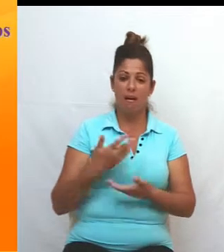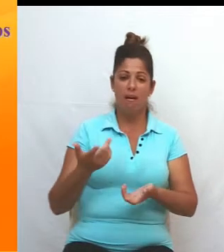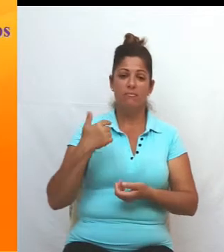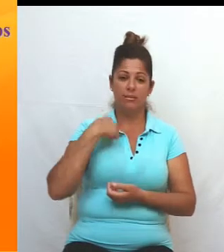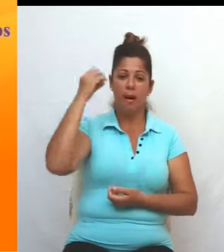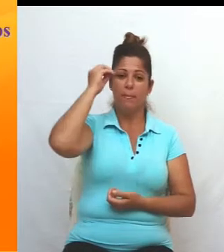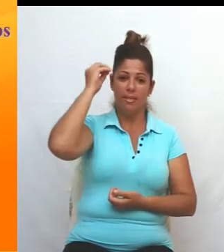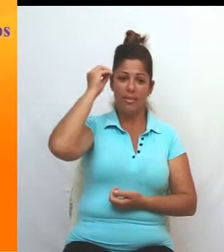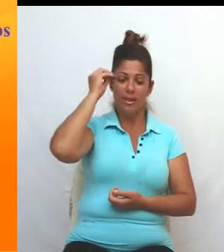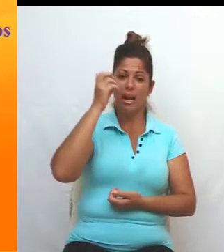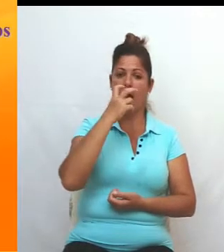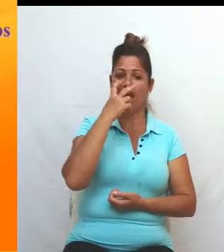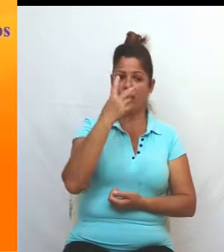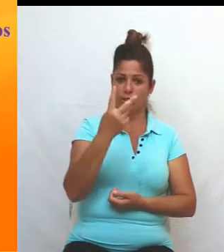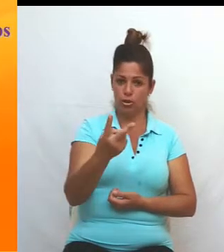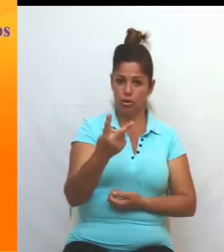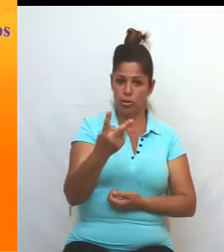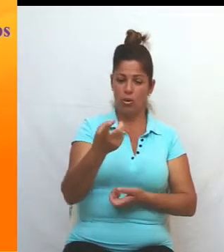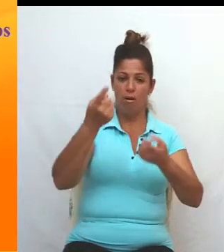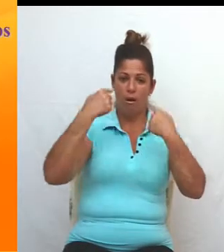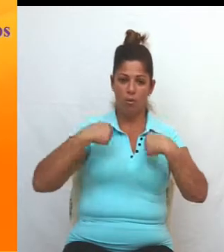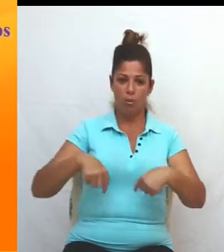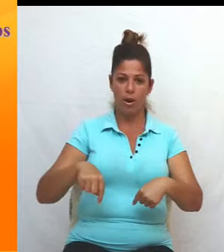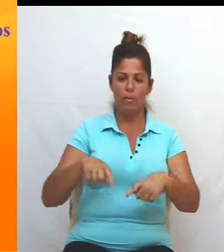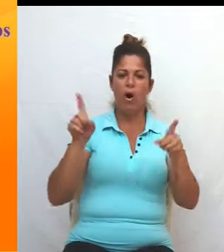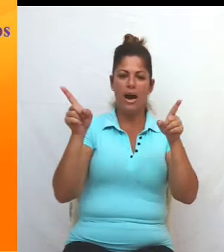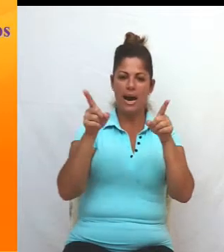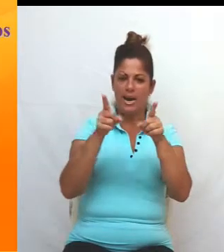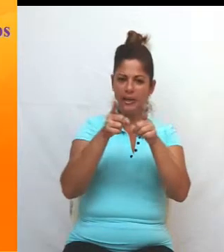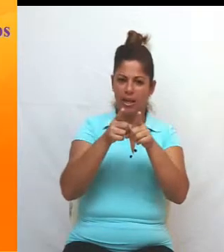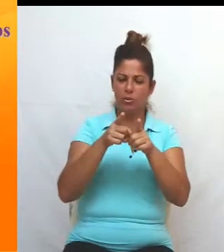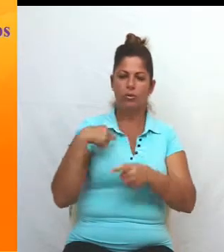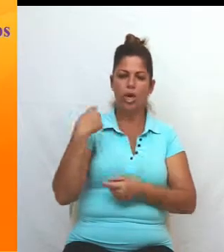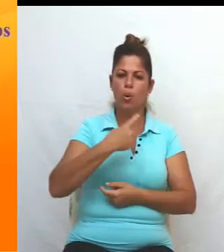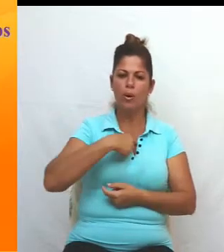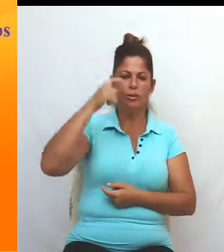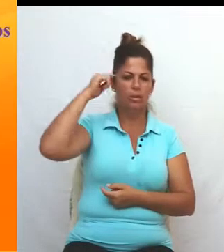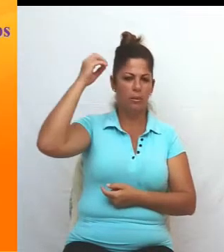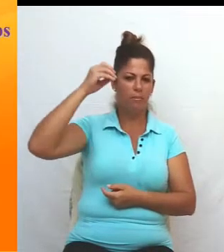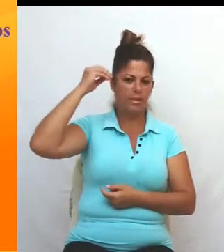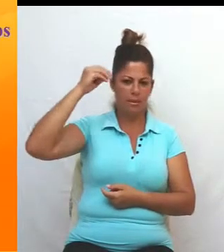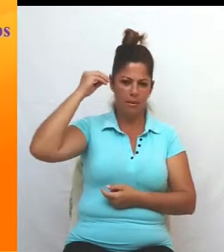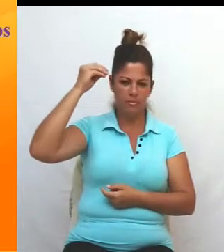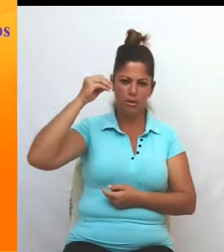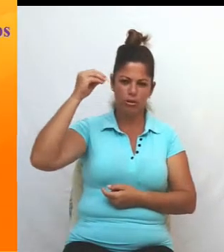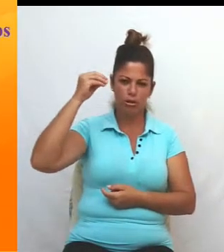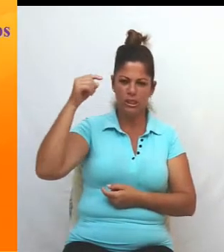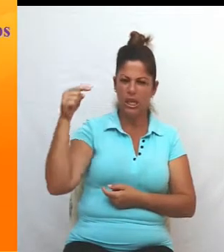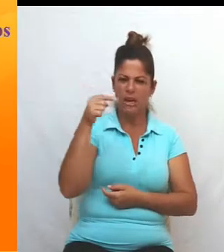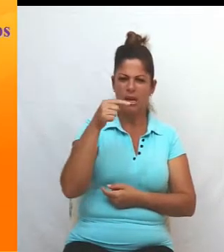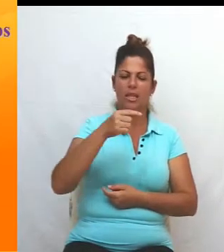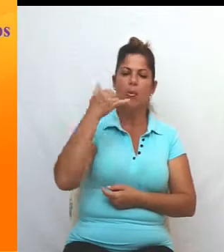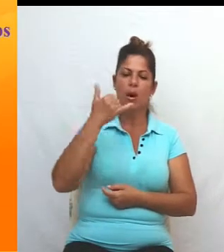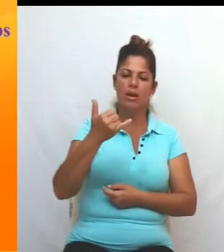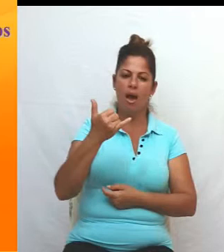que la atención intencionada al cuerpo reduce nuestros pensamientos automáticos y aumenta